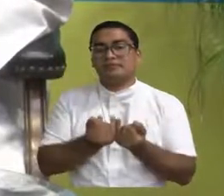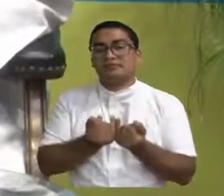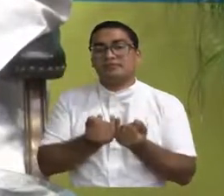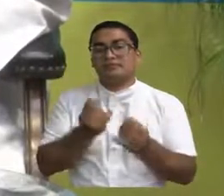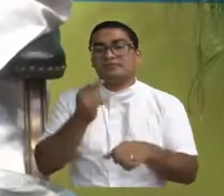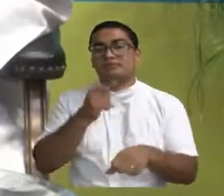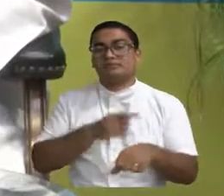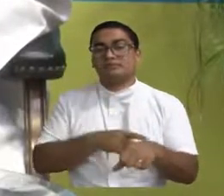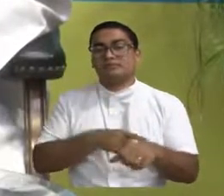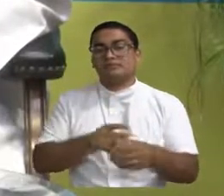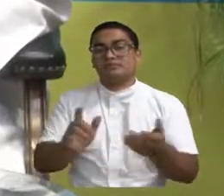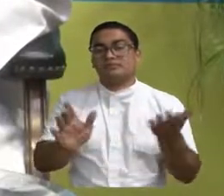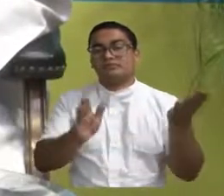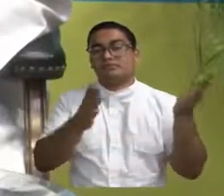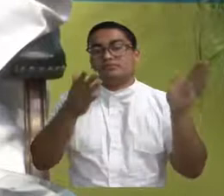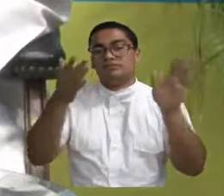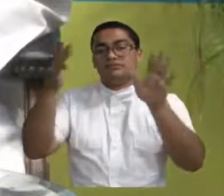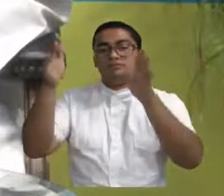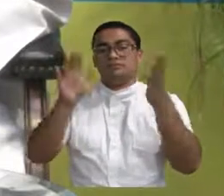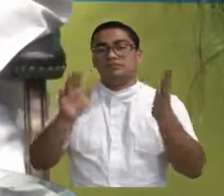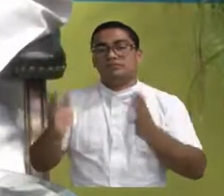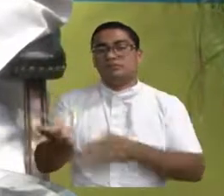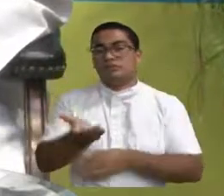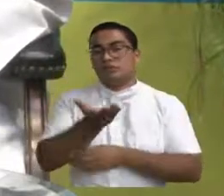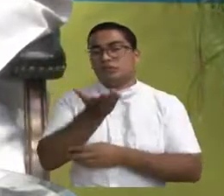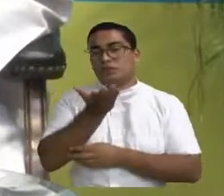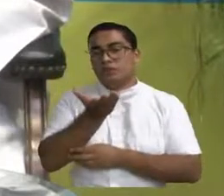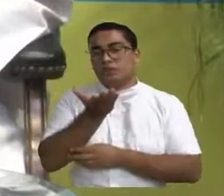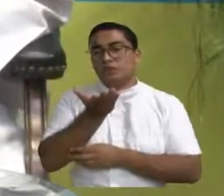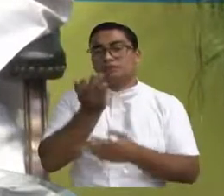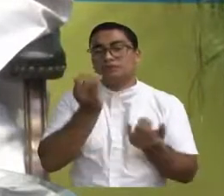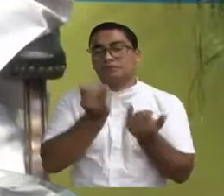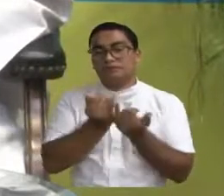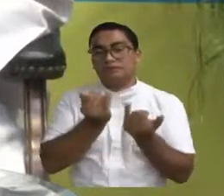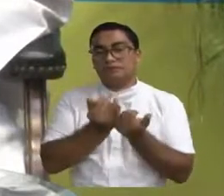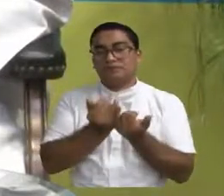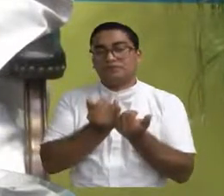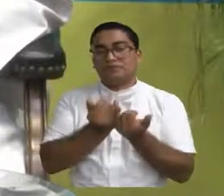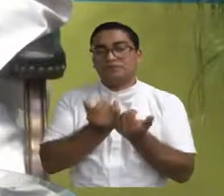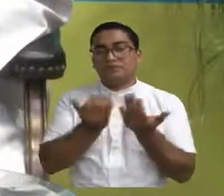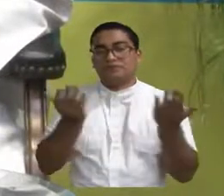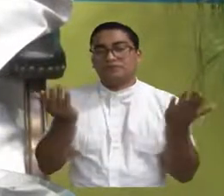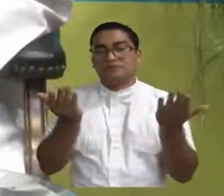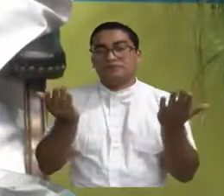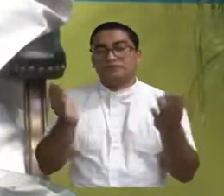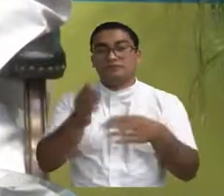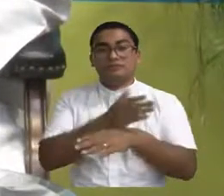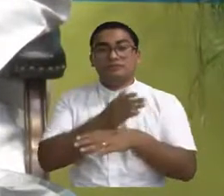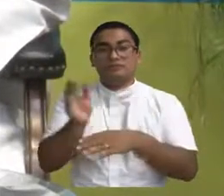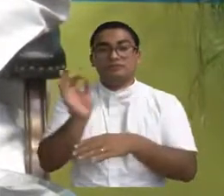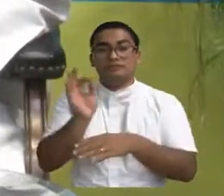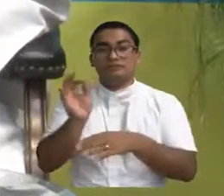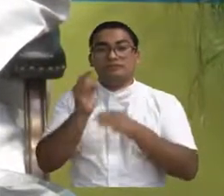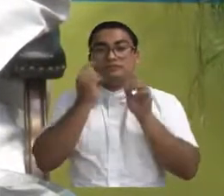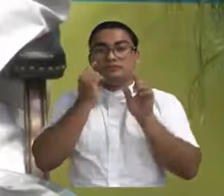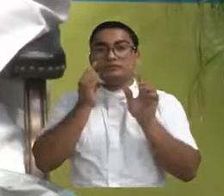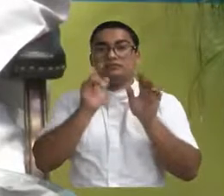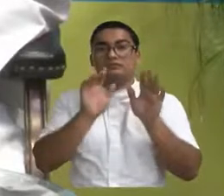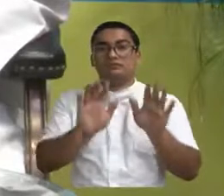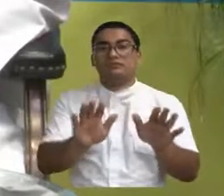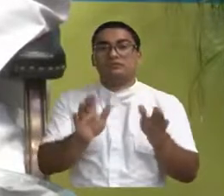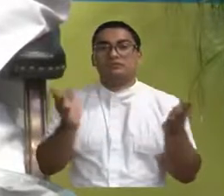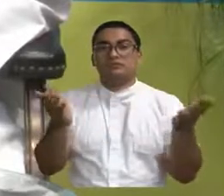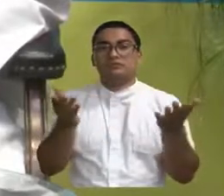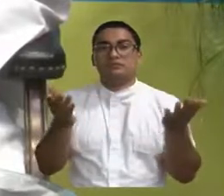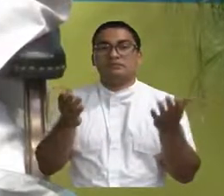cuanto al viento, al polvo y sobre todo a las medidas preventivas que las mamás a veces no están